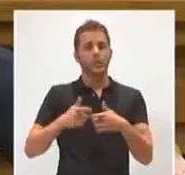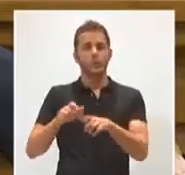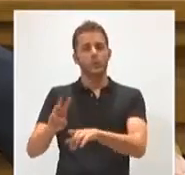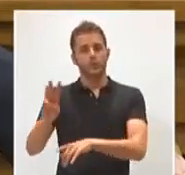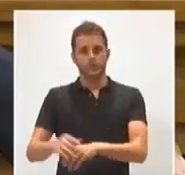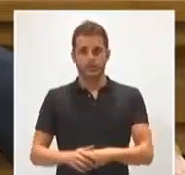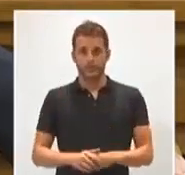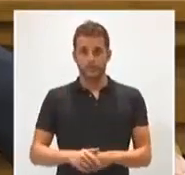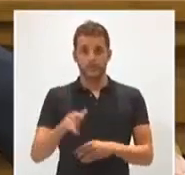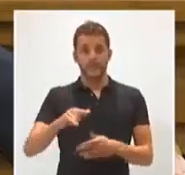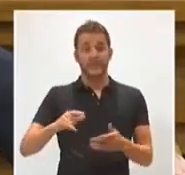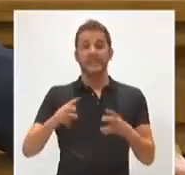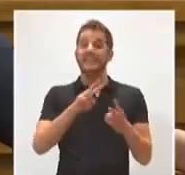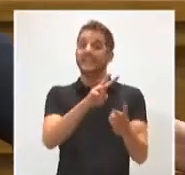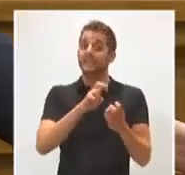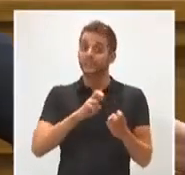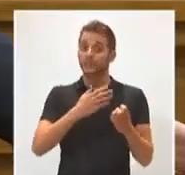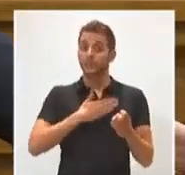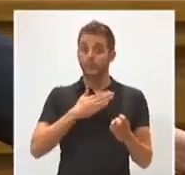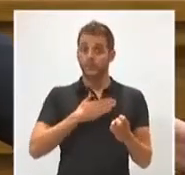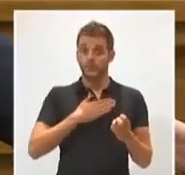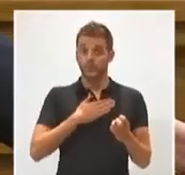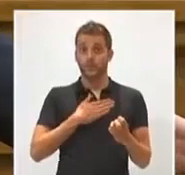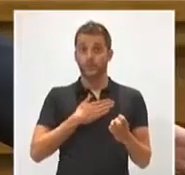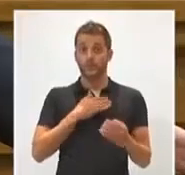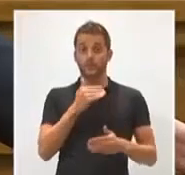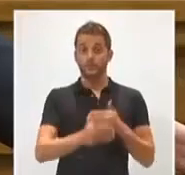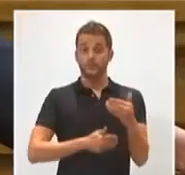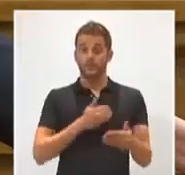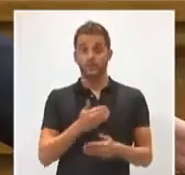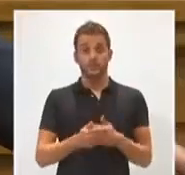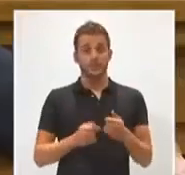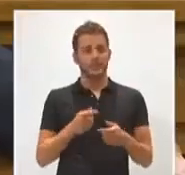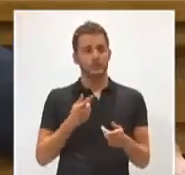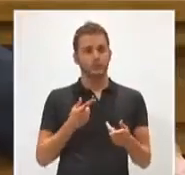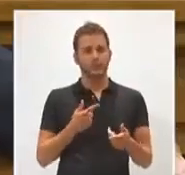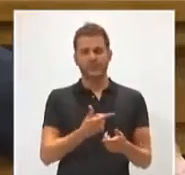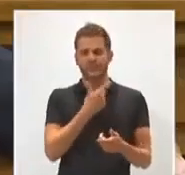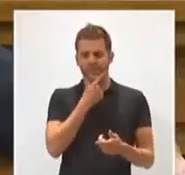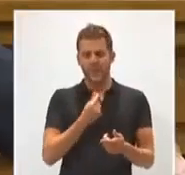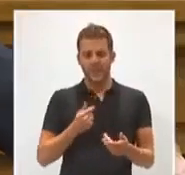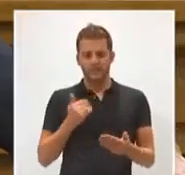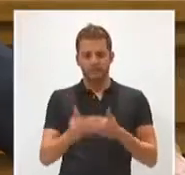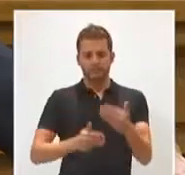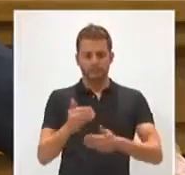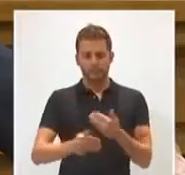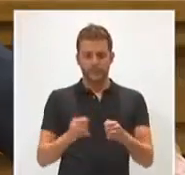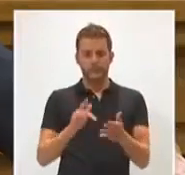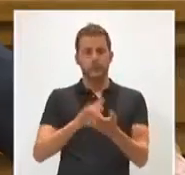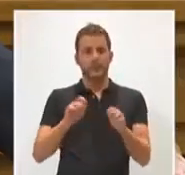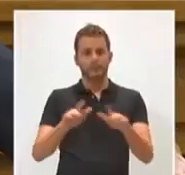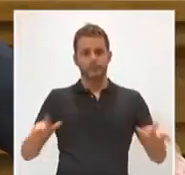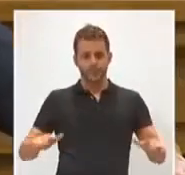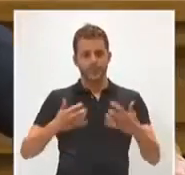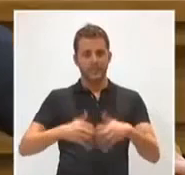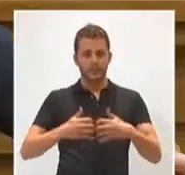sobre transmisiones patrimoniales esto va a facilitar mucho el tránsito y la negociación de la adquisición de parcelas y de sus industrias